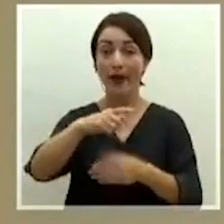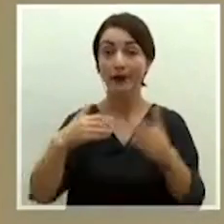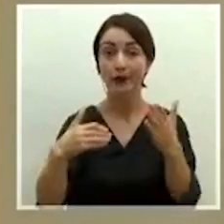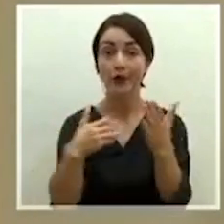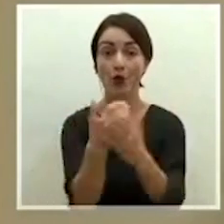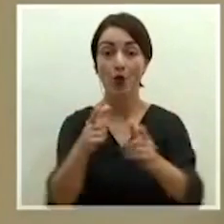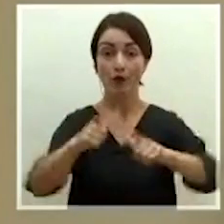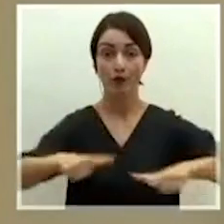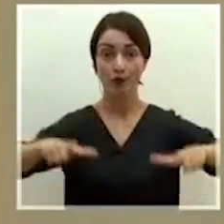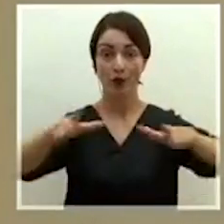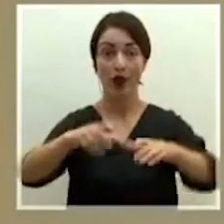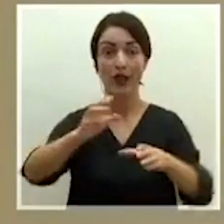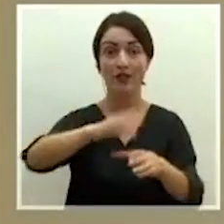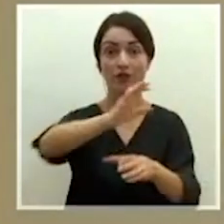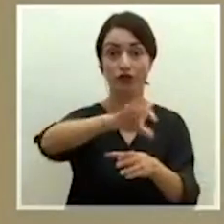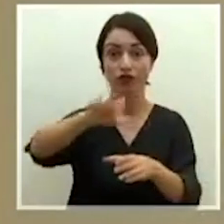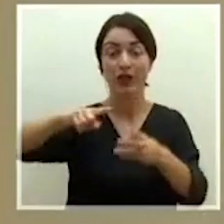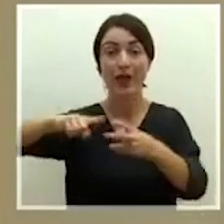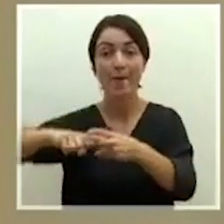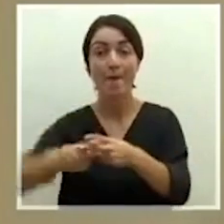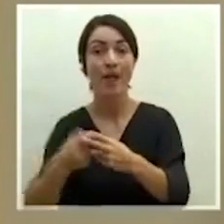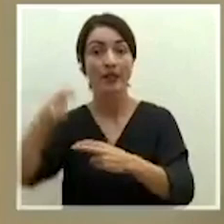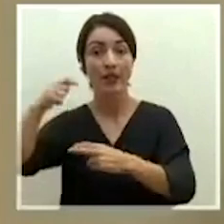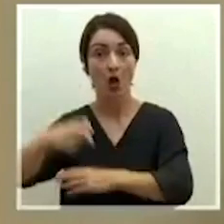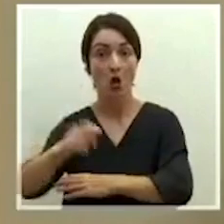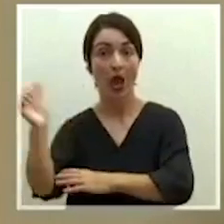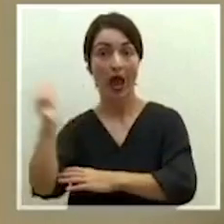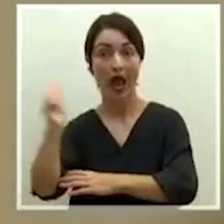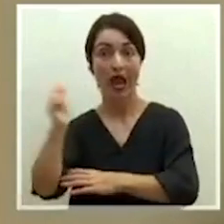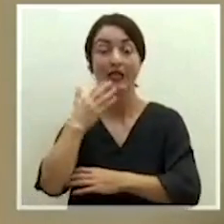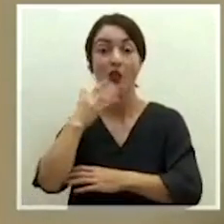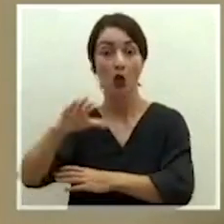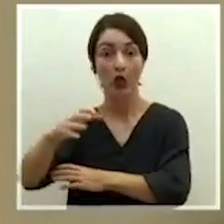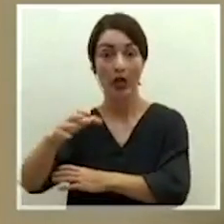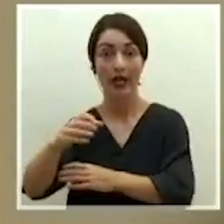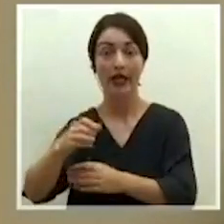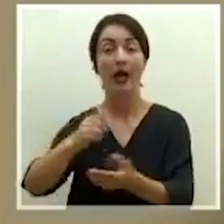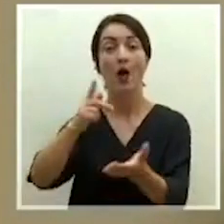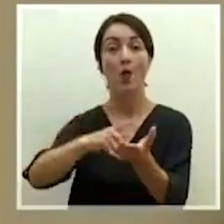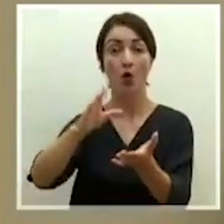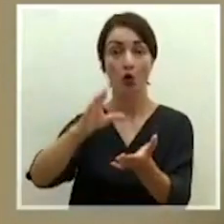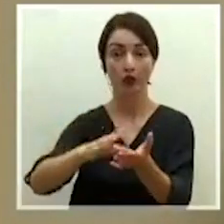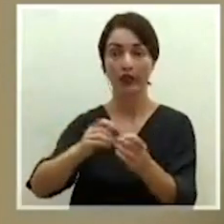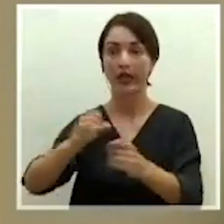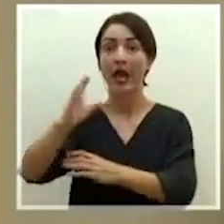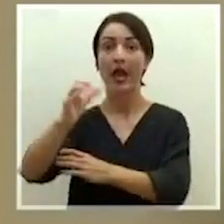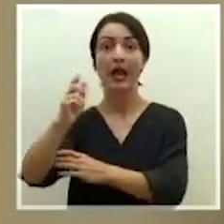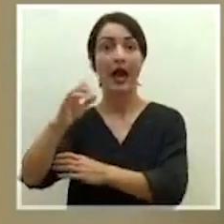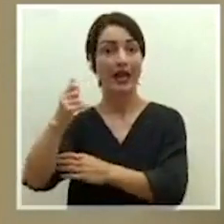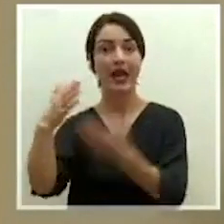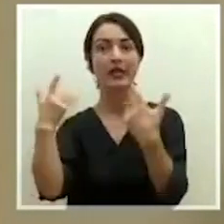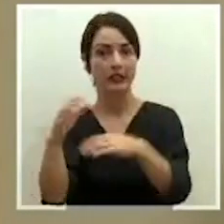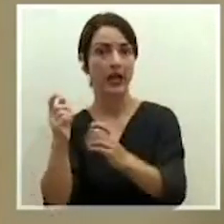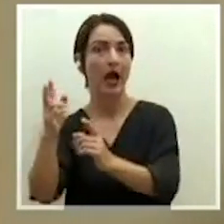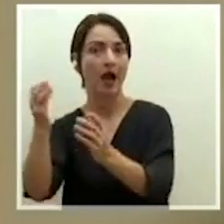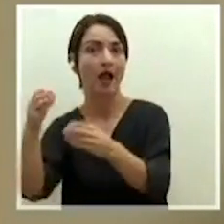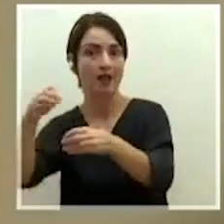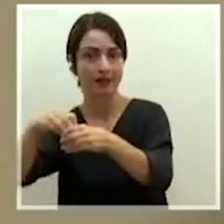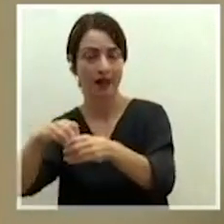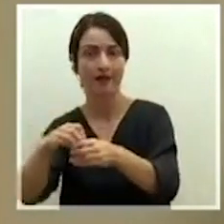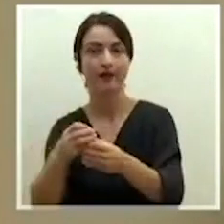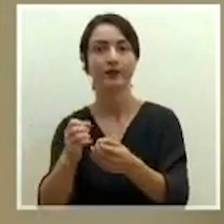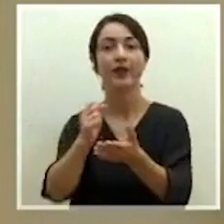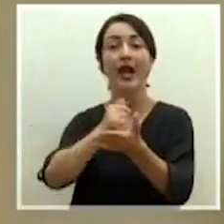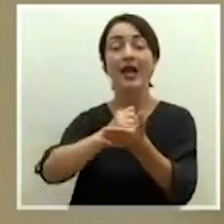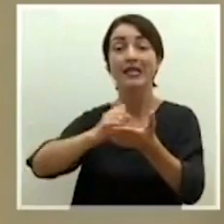estas nuevas localidades que se incorporan hoy a la alerta naranja, Cantón de Pocosí, exceptuando Cariari, que ya estaba, La Fortuna de San